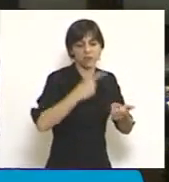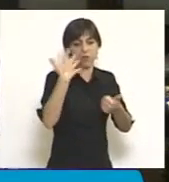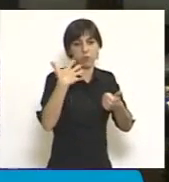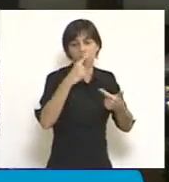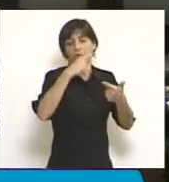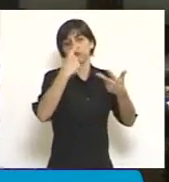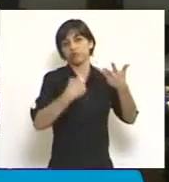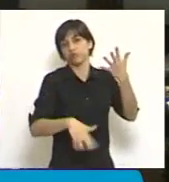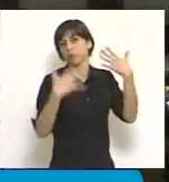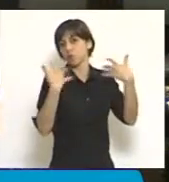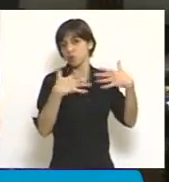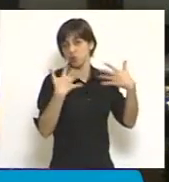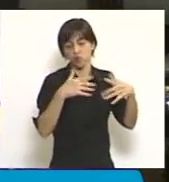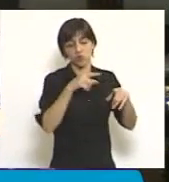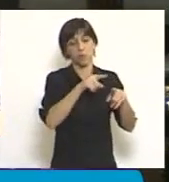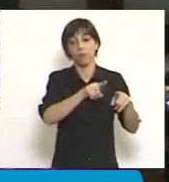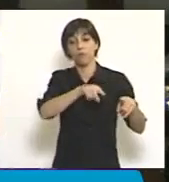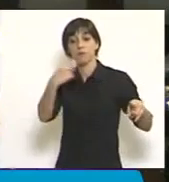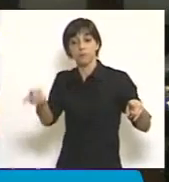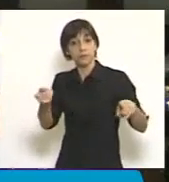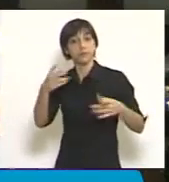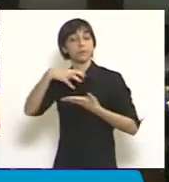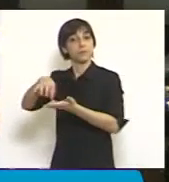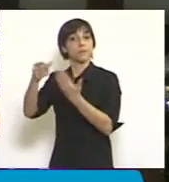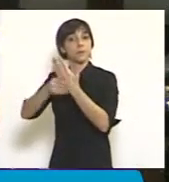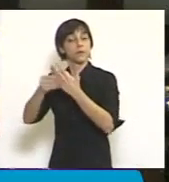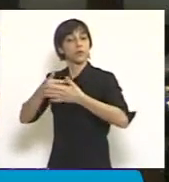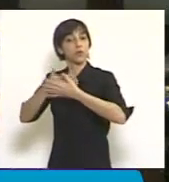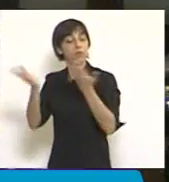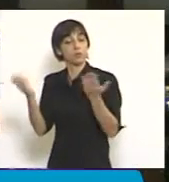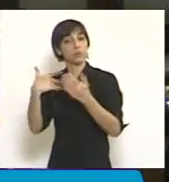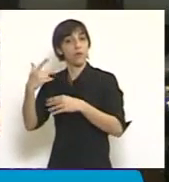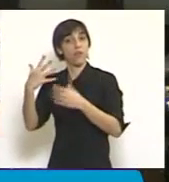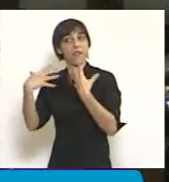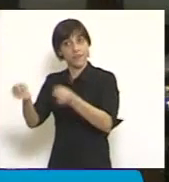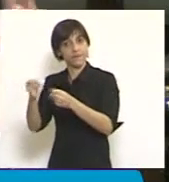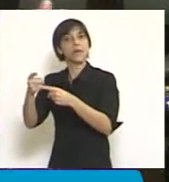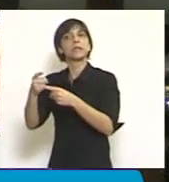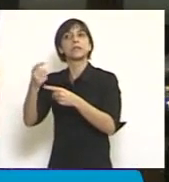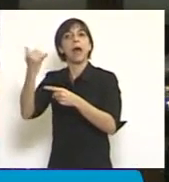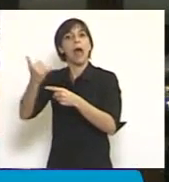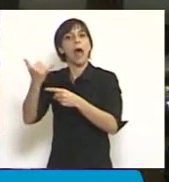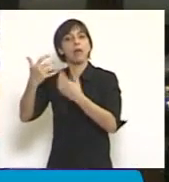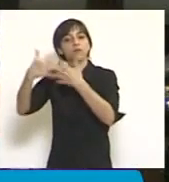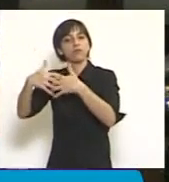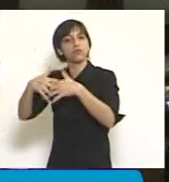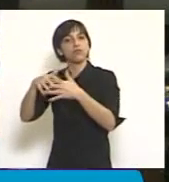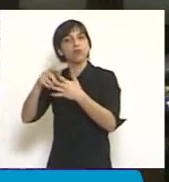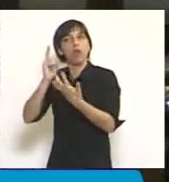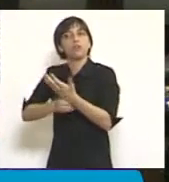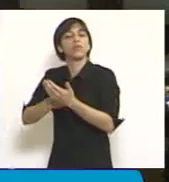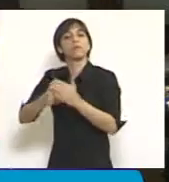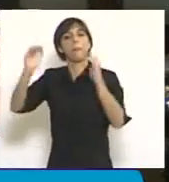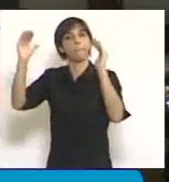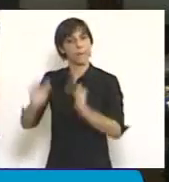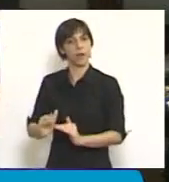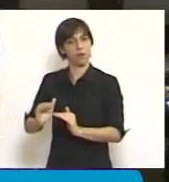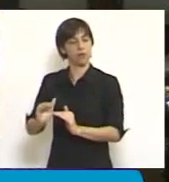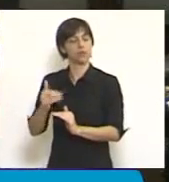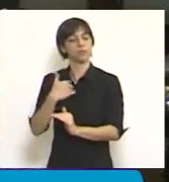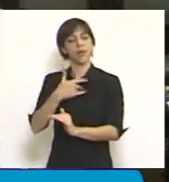al titular de la Procuración General de la Nación se le han conferido amplísimas y exageradas facultades